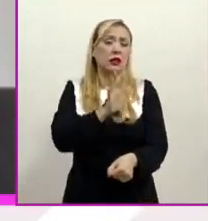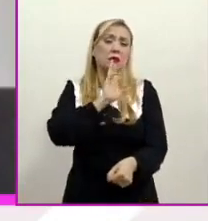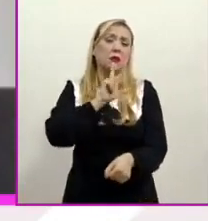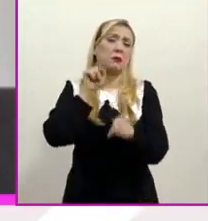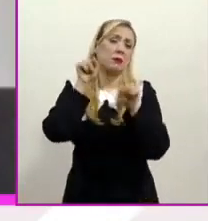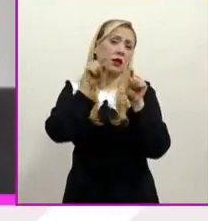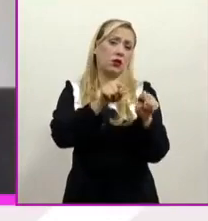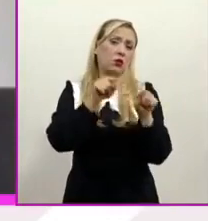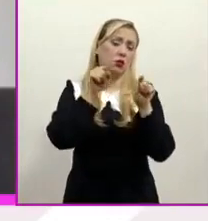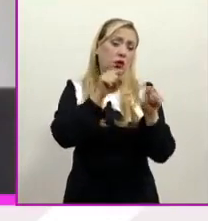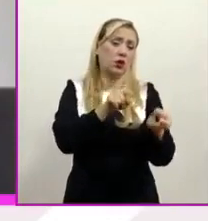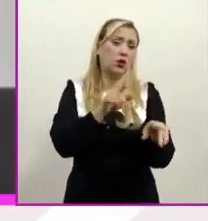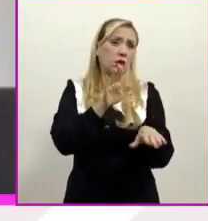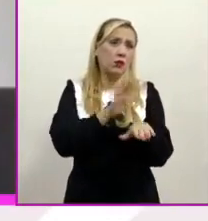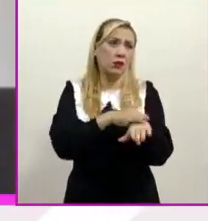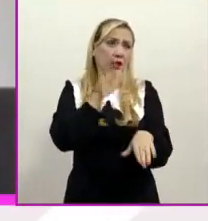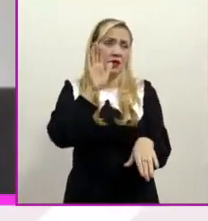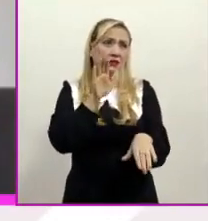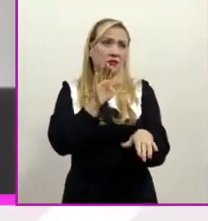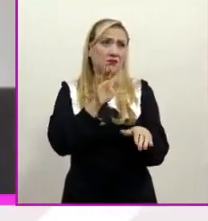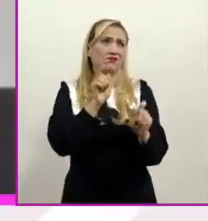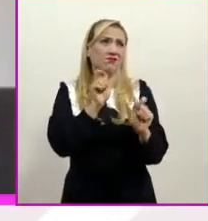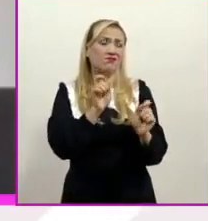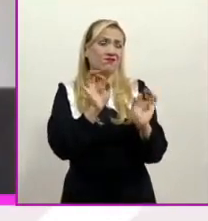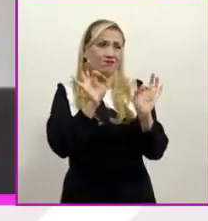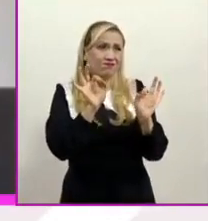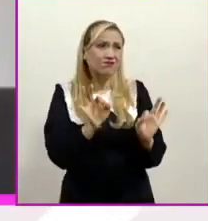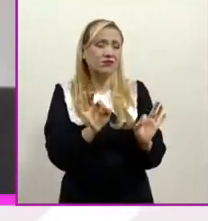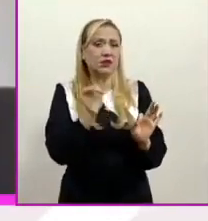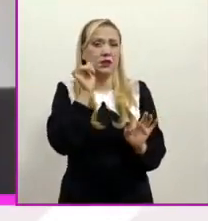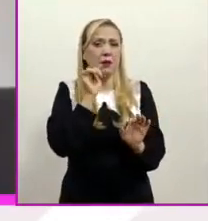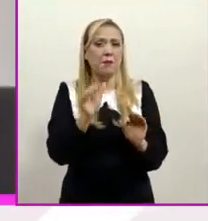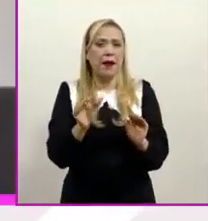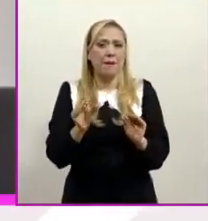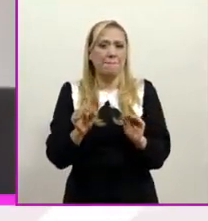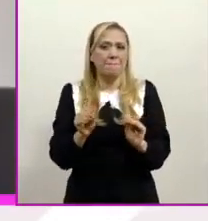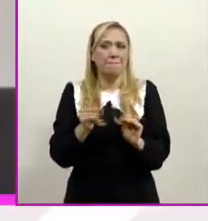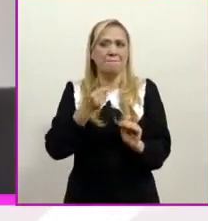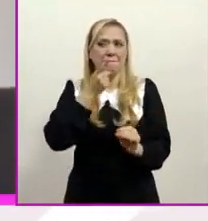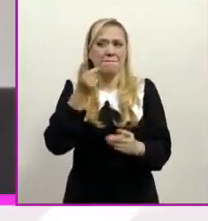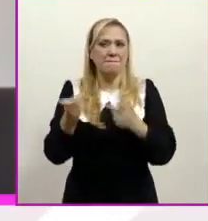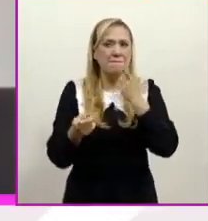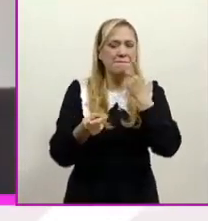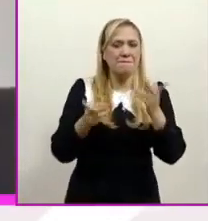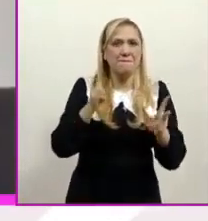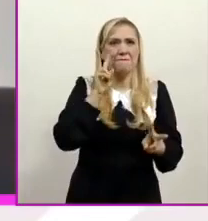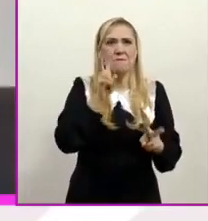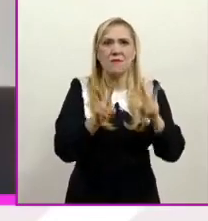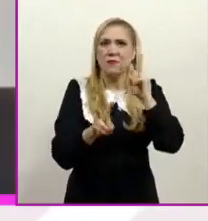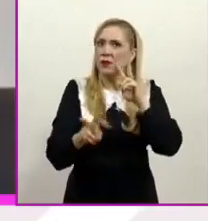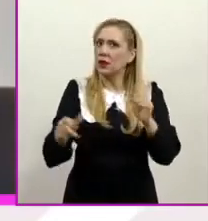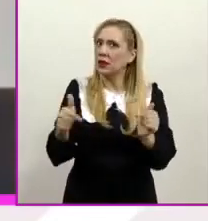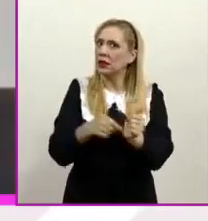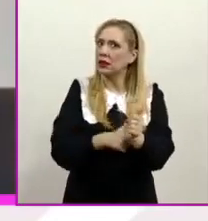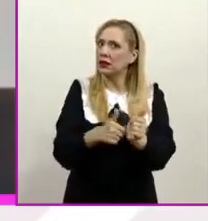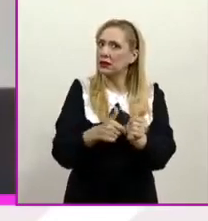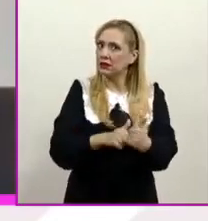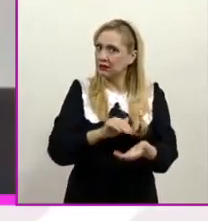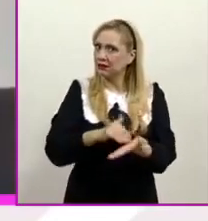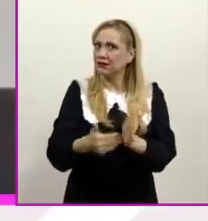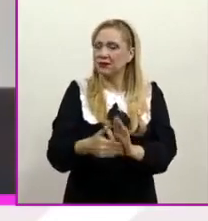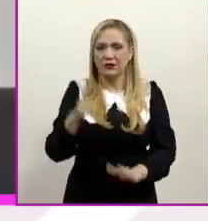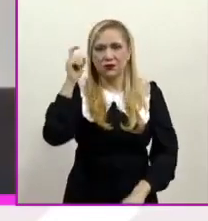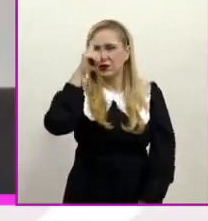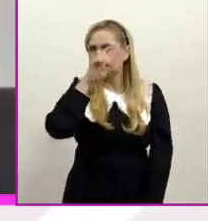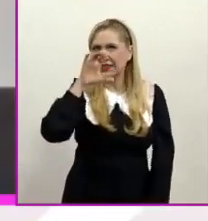se mantuviera como en lo que no se dice, en lo que no se ve, y por eso es tan difícil de atacar. Entonces ahí fue cuando nos